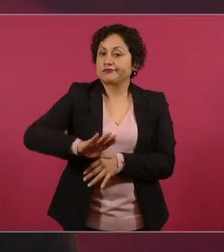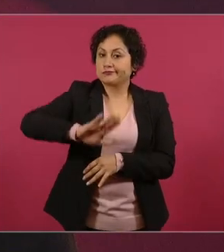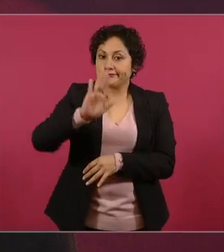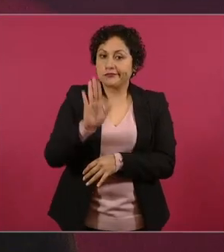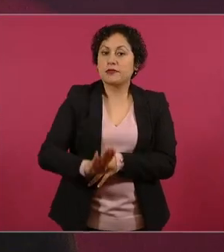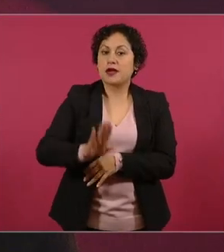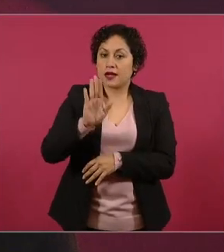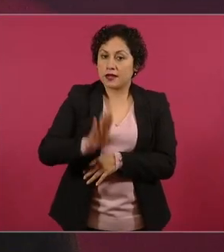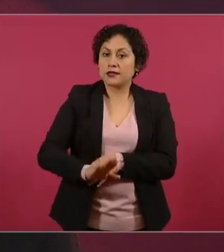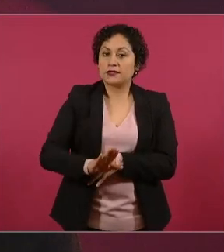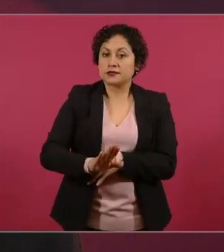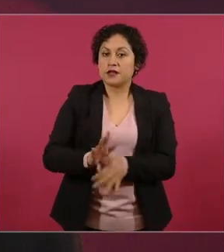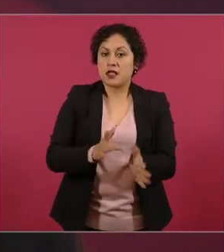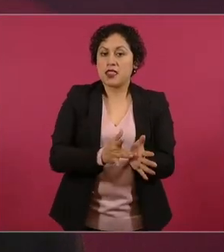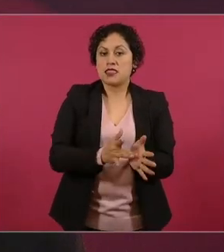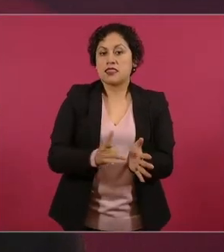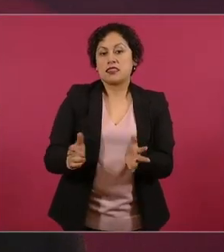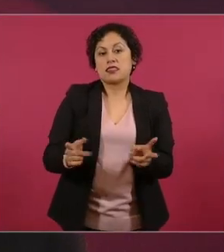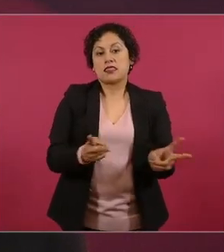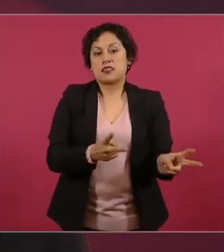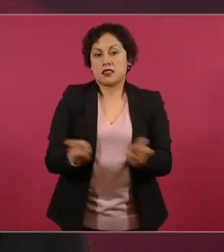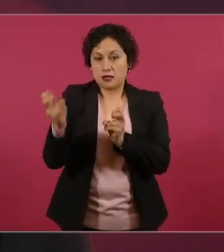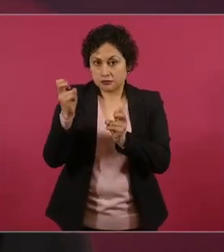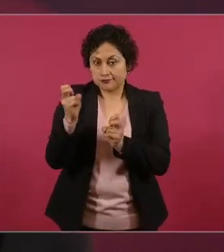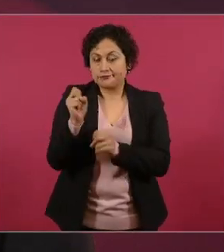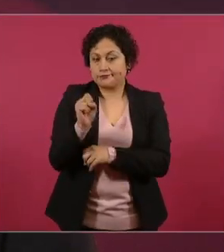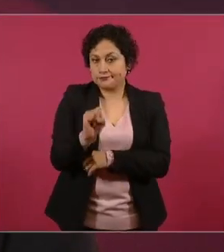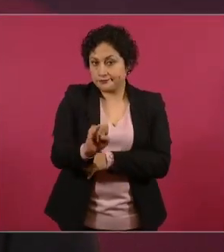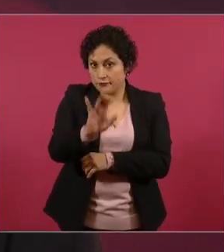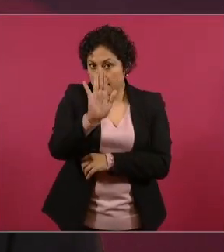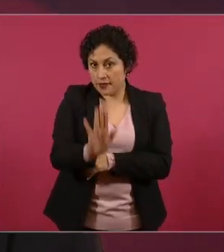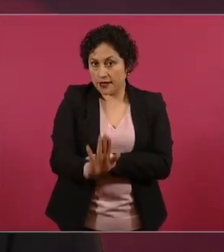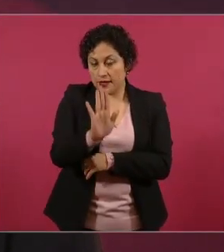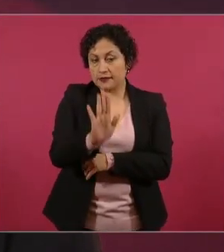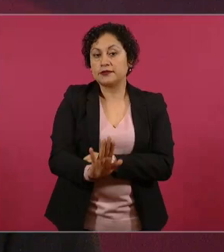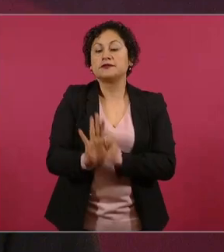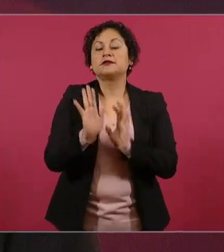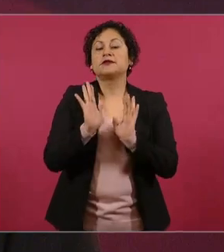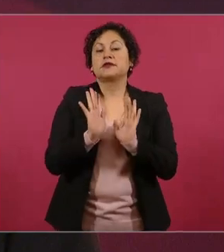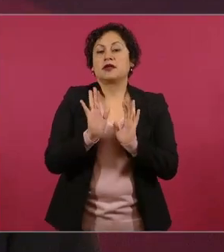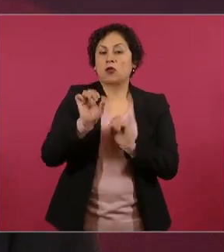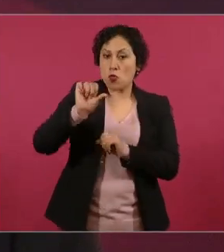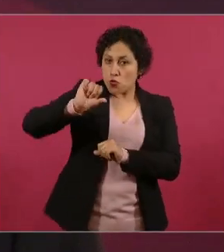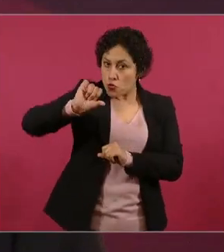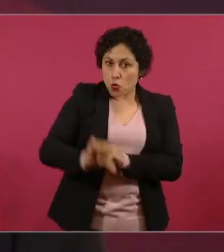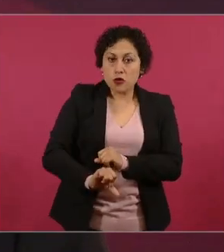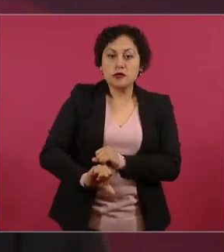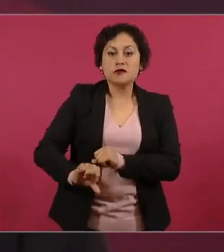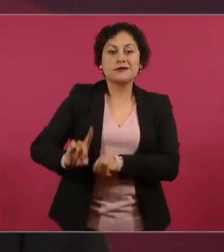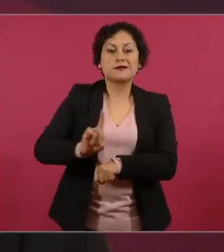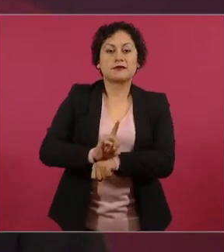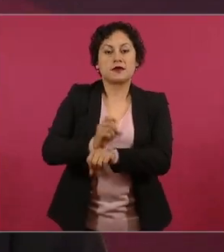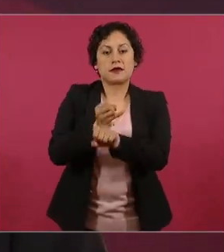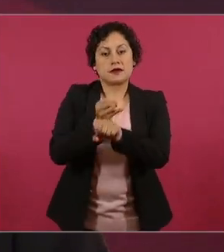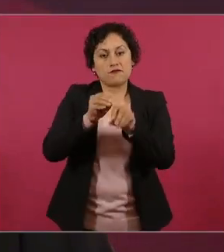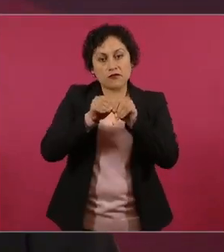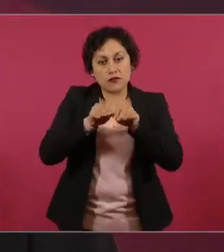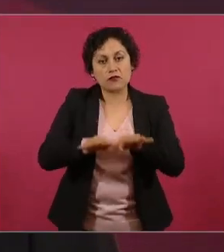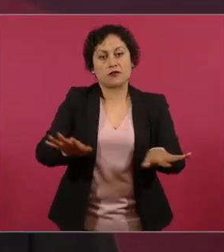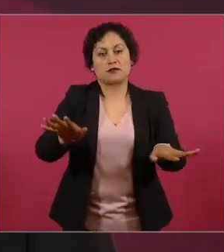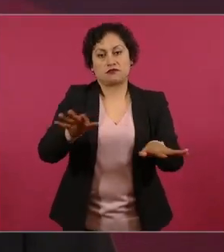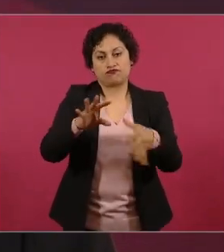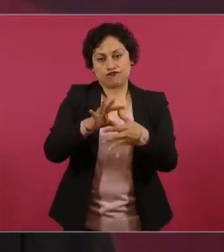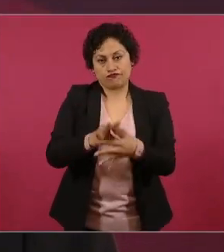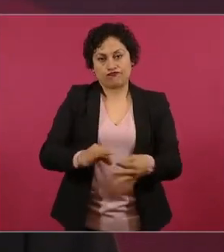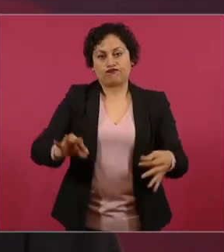haya sido un hackeo, y se les va a informar hoy mismo y se va a